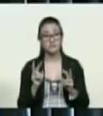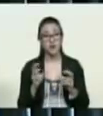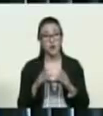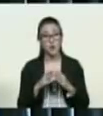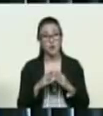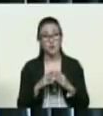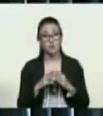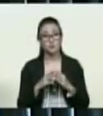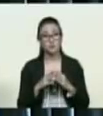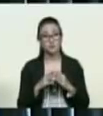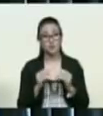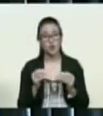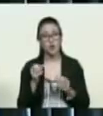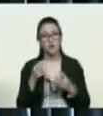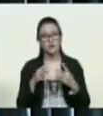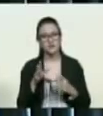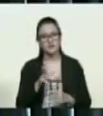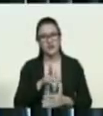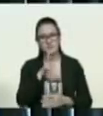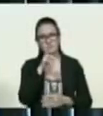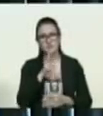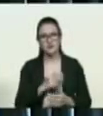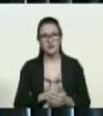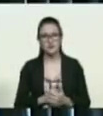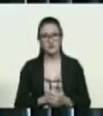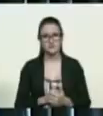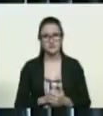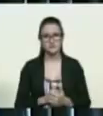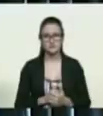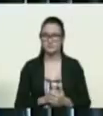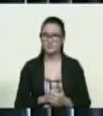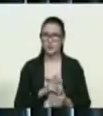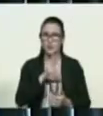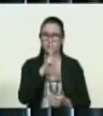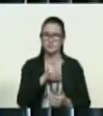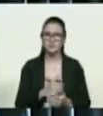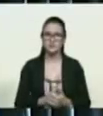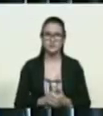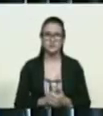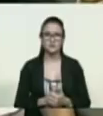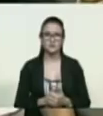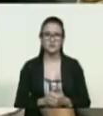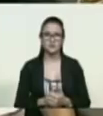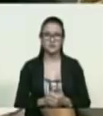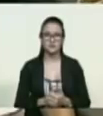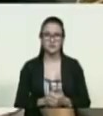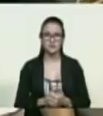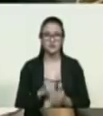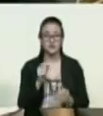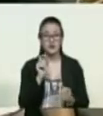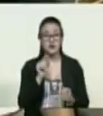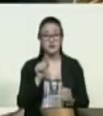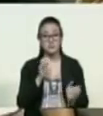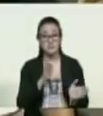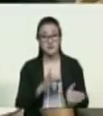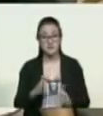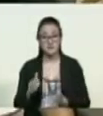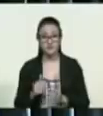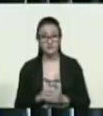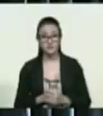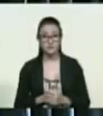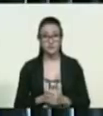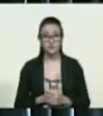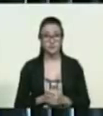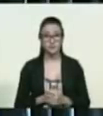estos actos criminales, homicidas, brutales. Esa planificación implicó, en